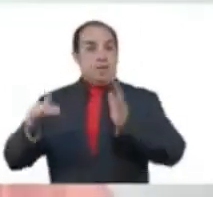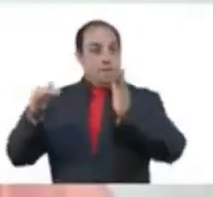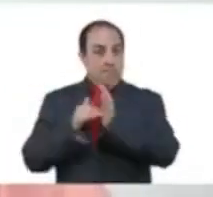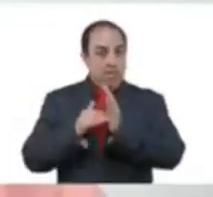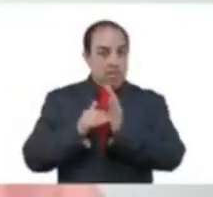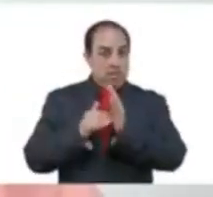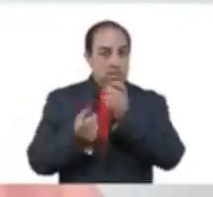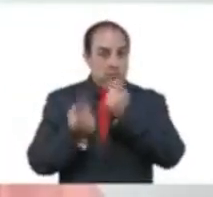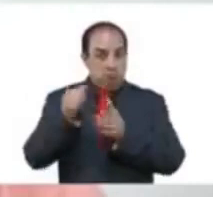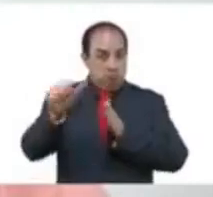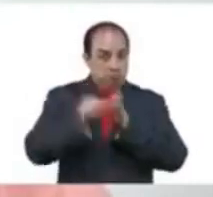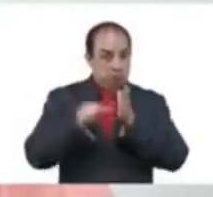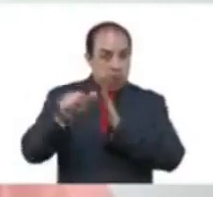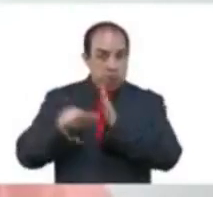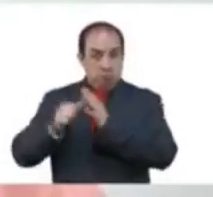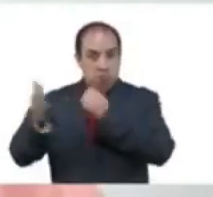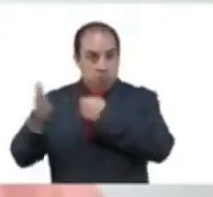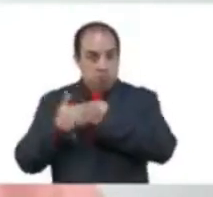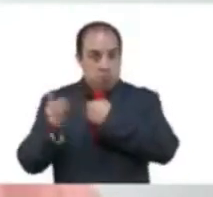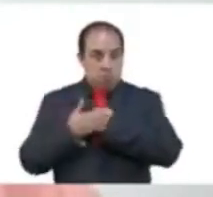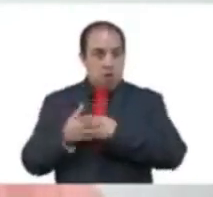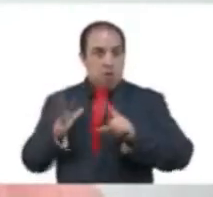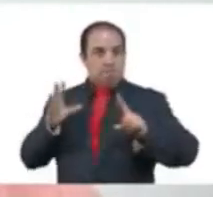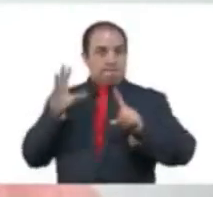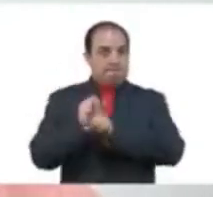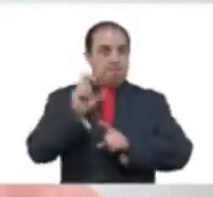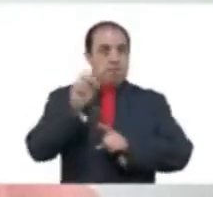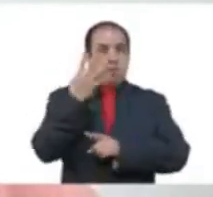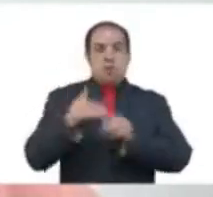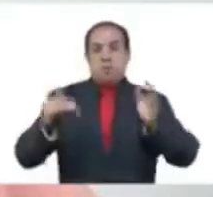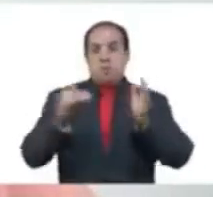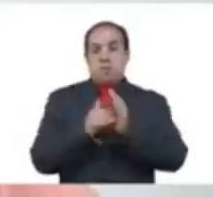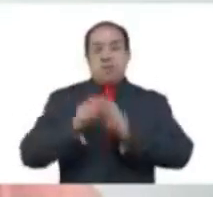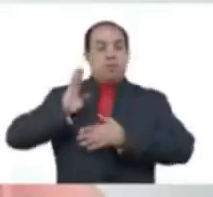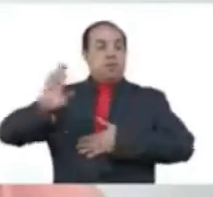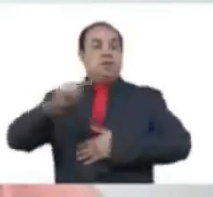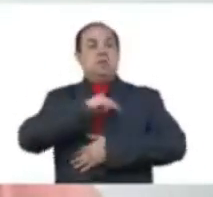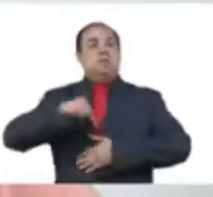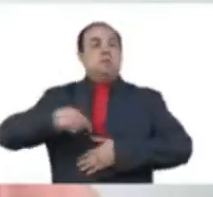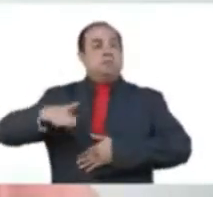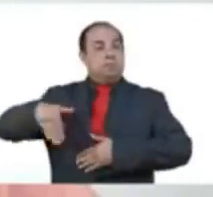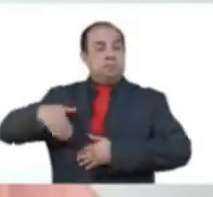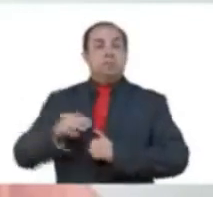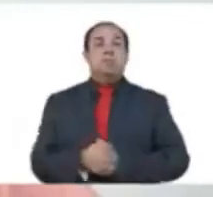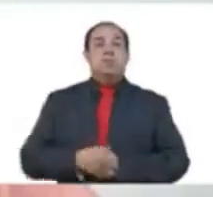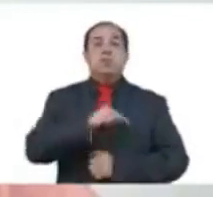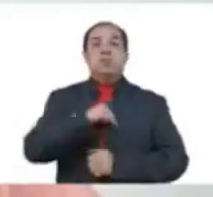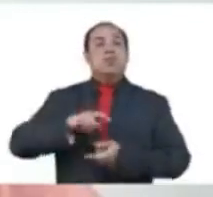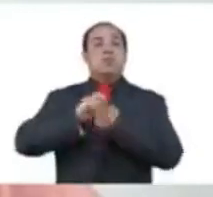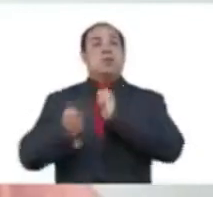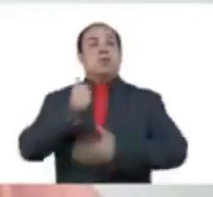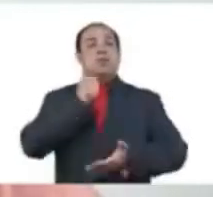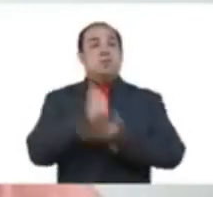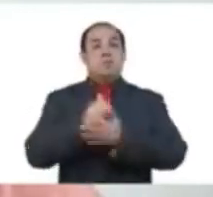par de meses pues vamos a llegar a los 34 mil que prometimos. Nosotros nos convertimos en la ciudad más conectada